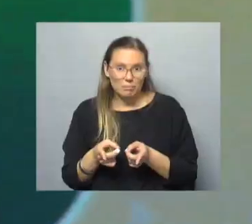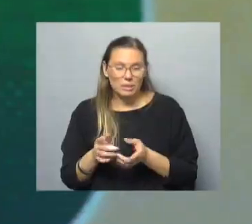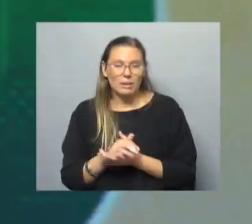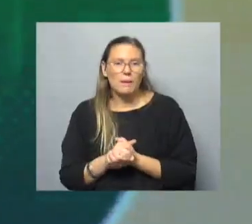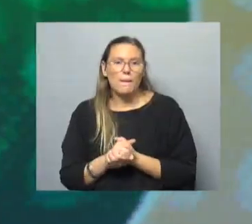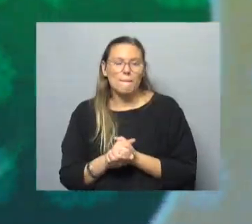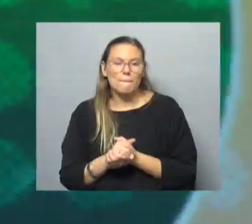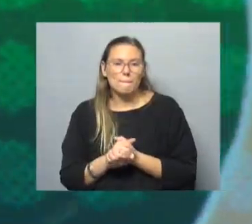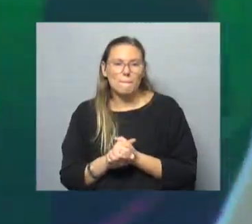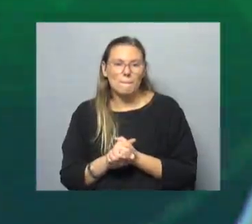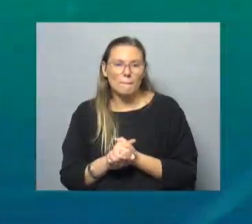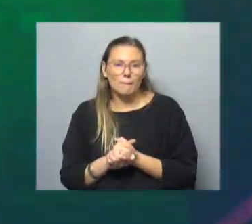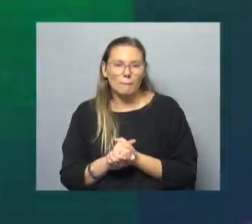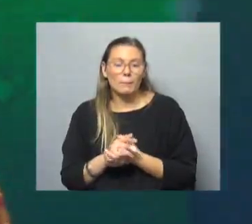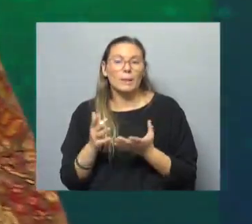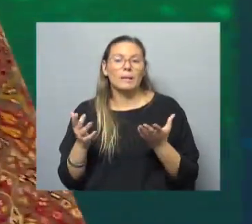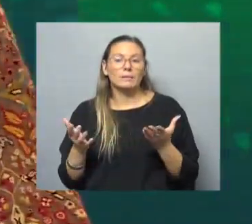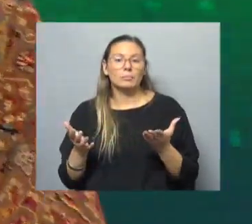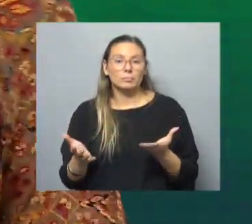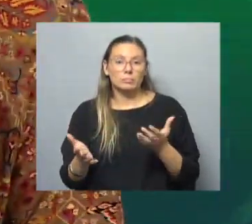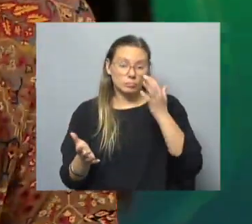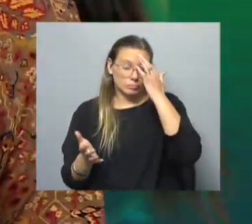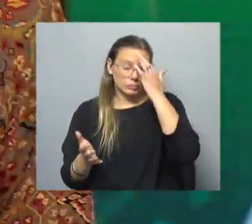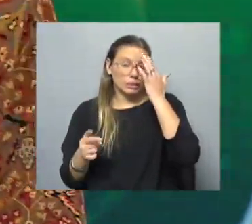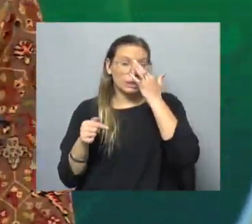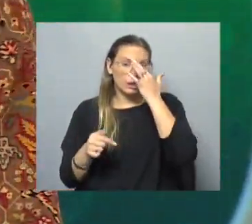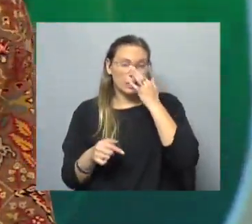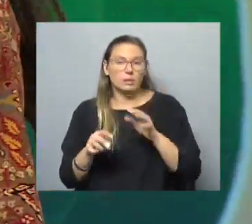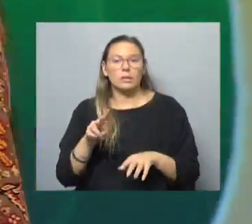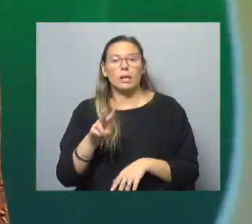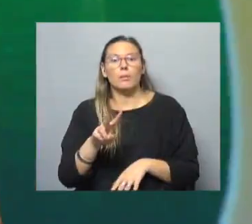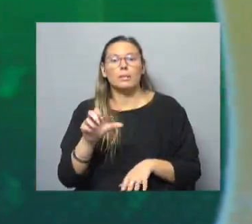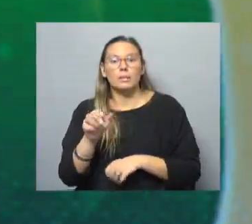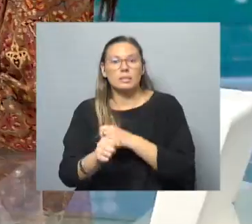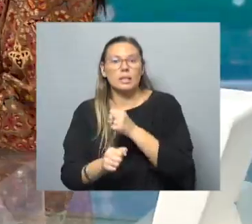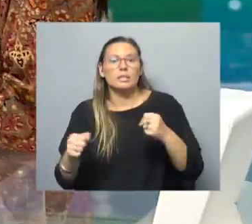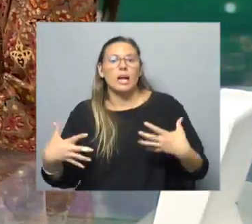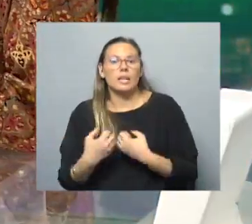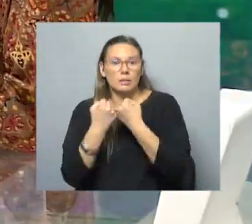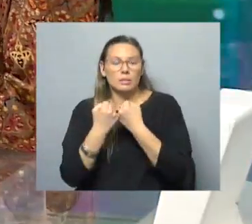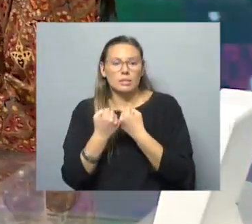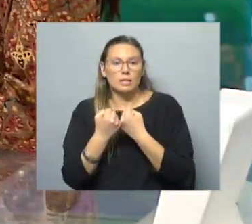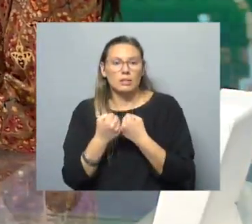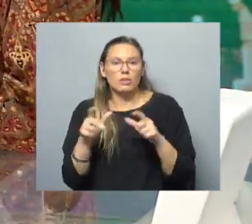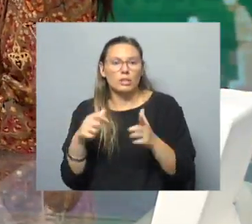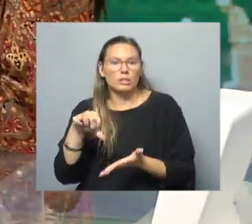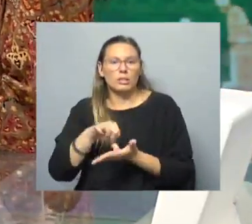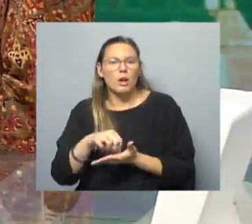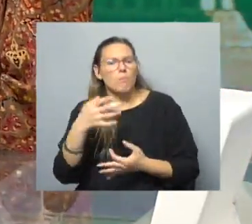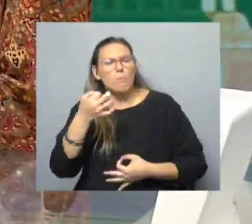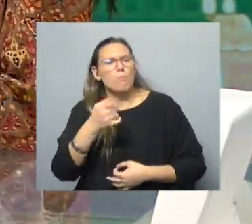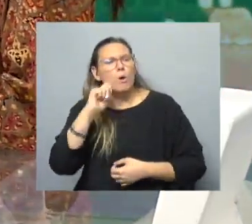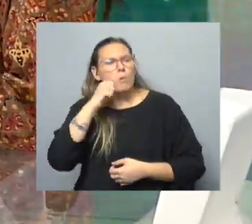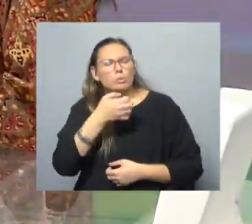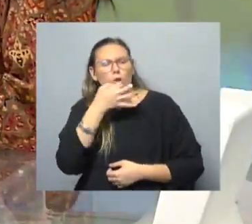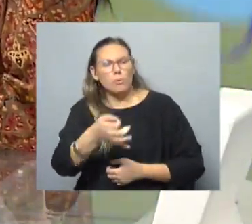cámara. Divino. De todo en este 26º aniversario de TV Ciudad. ¿Cómo 26º? Claro, le